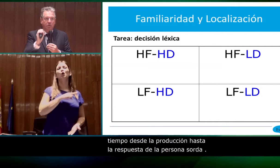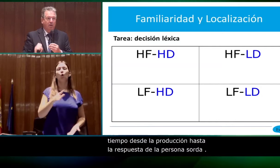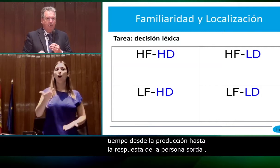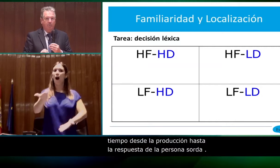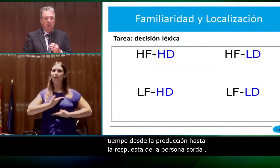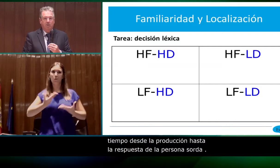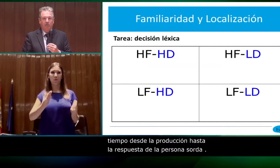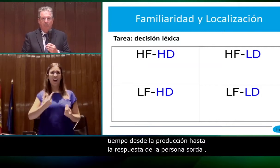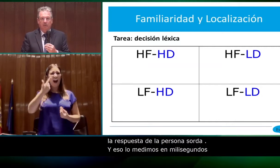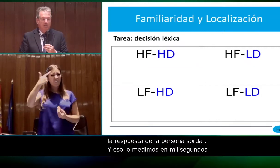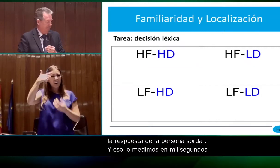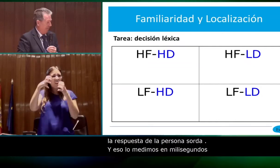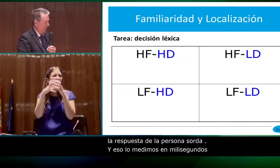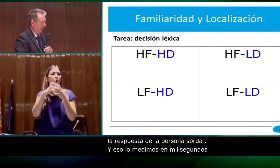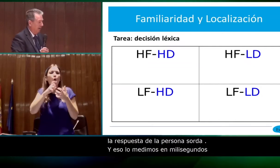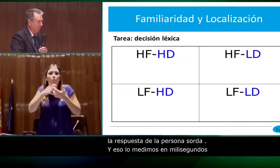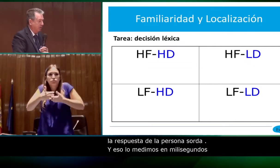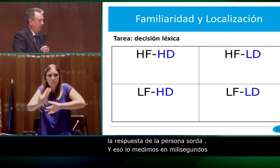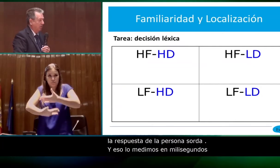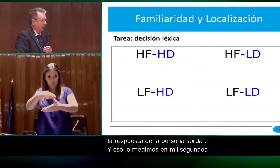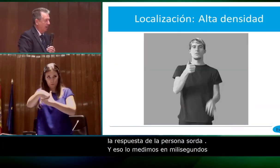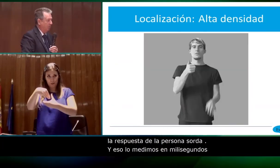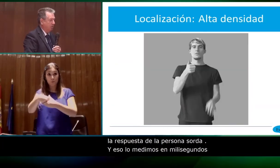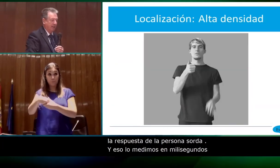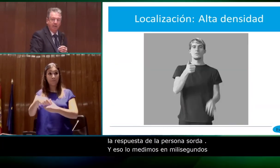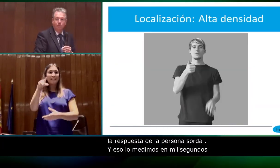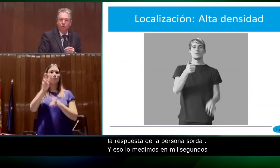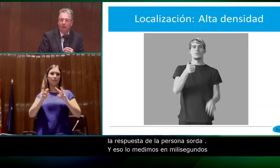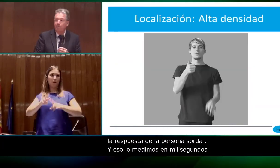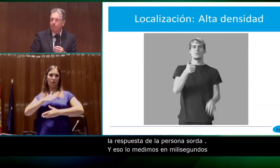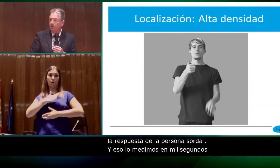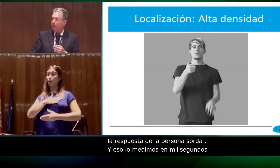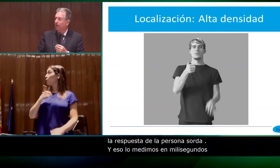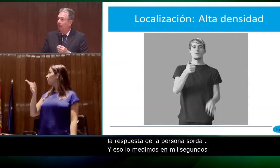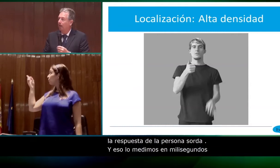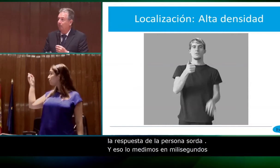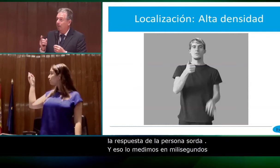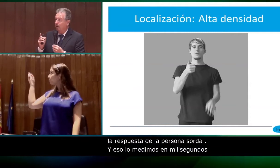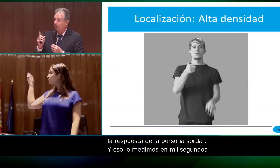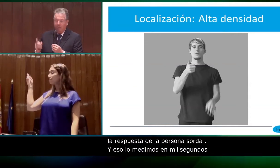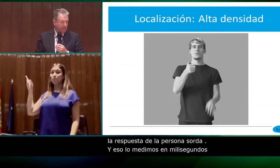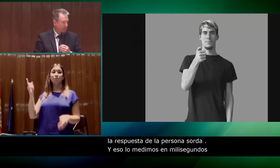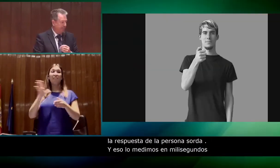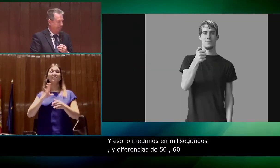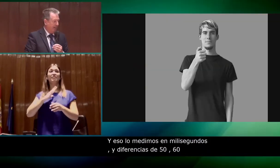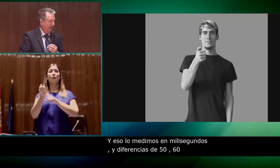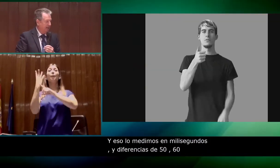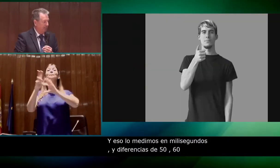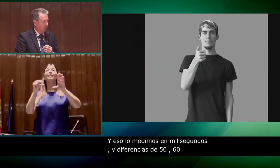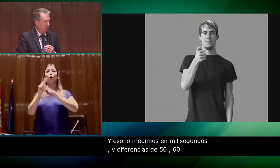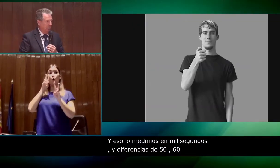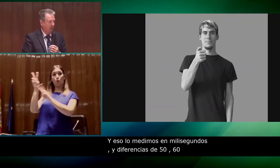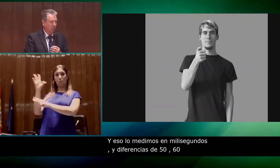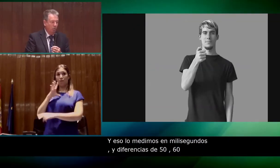cómo nuestro cerebro procesa esa información. Bien, pues eso es lo que hacíamos. Aquí tenemos un ejemplo. El primer vídeo, por favor.